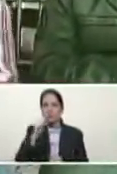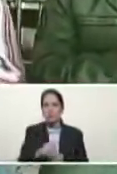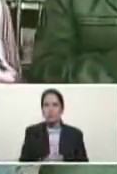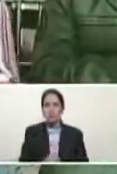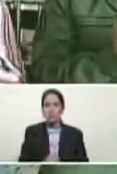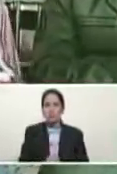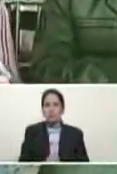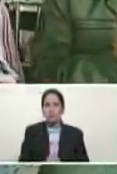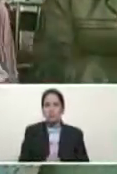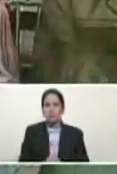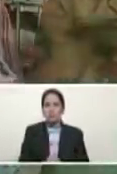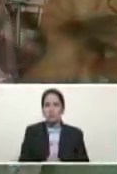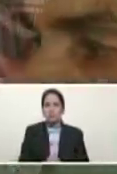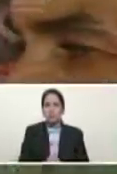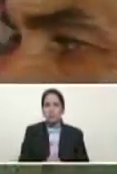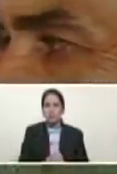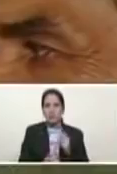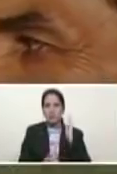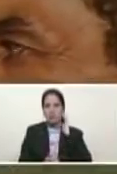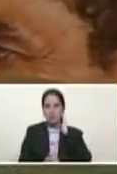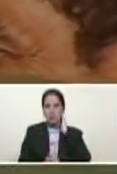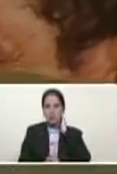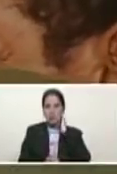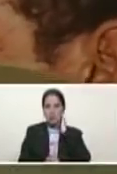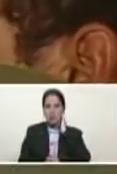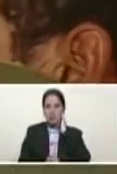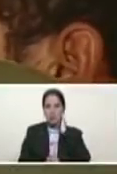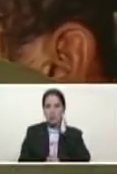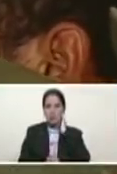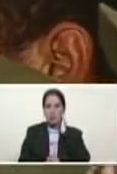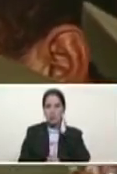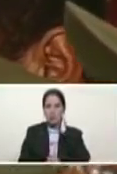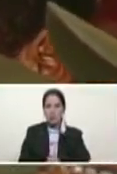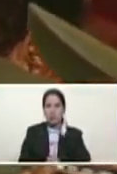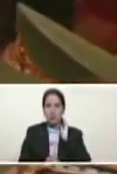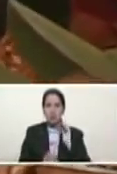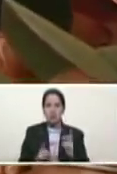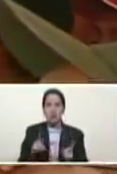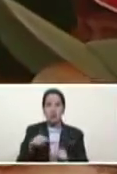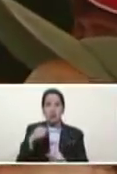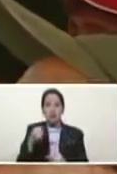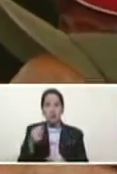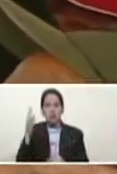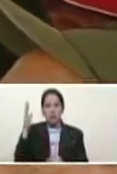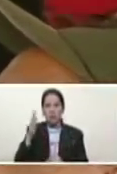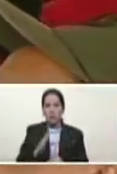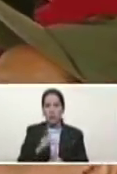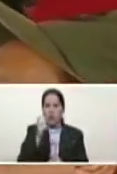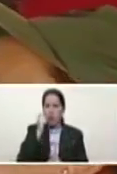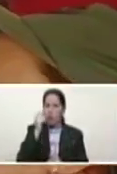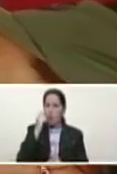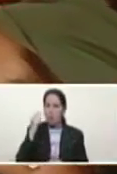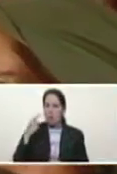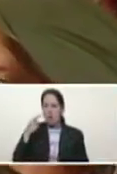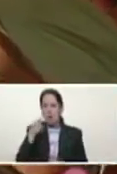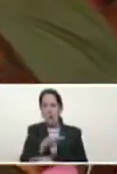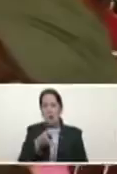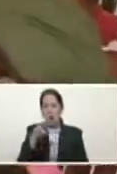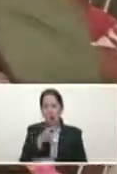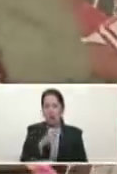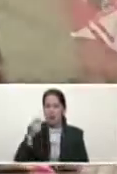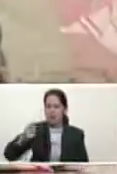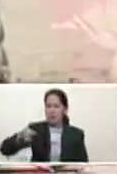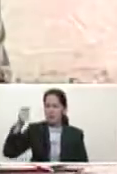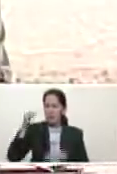Y viene Mike Pence le da una orden al Tribunal Supremo